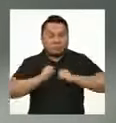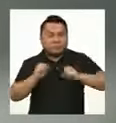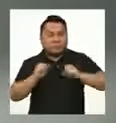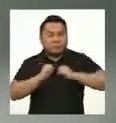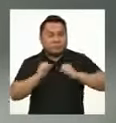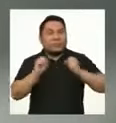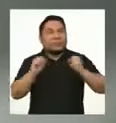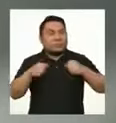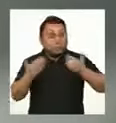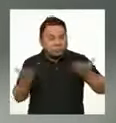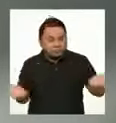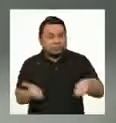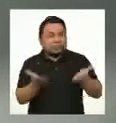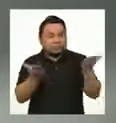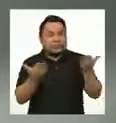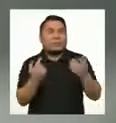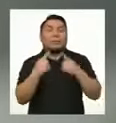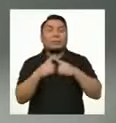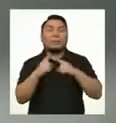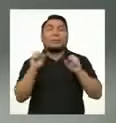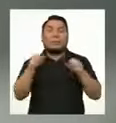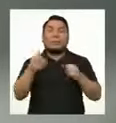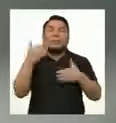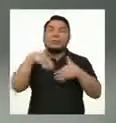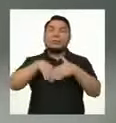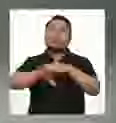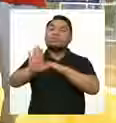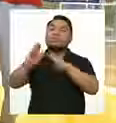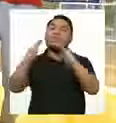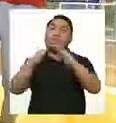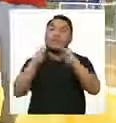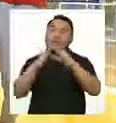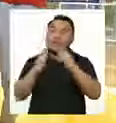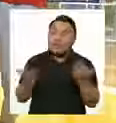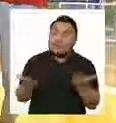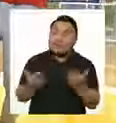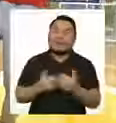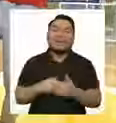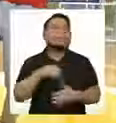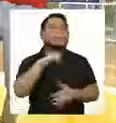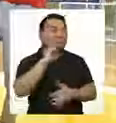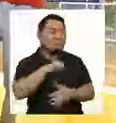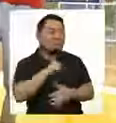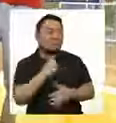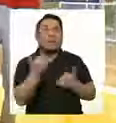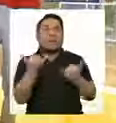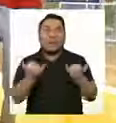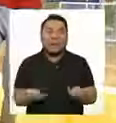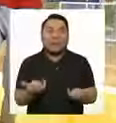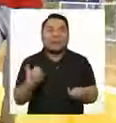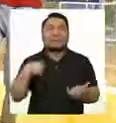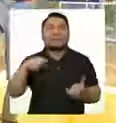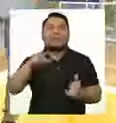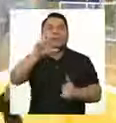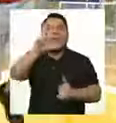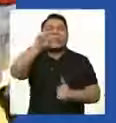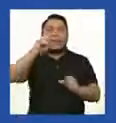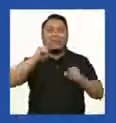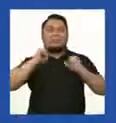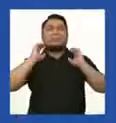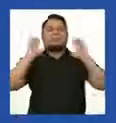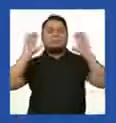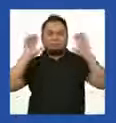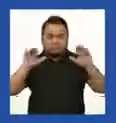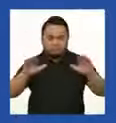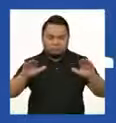ejercicios que puedan, pero dentro de sus casas. Ahora, 30 abdominales.